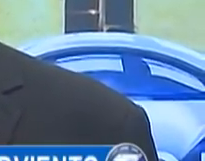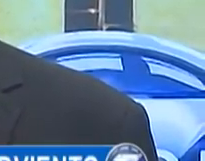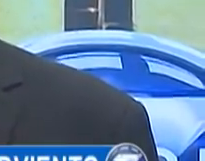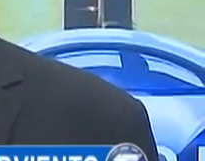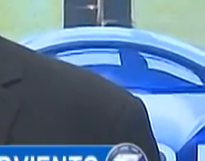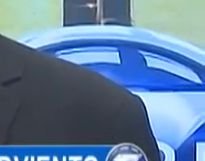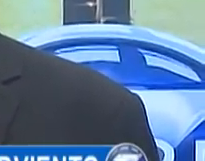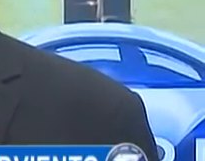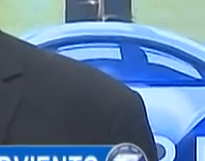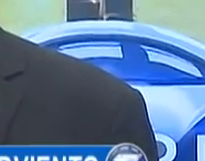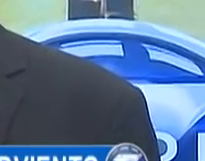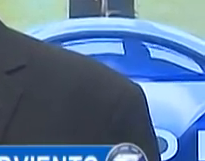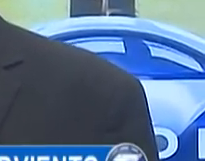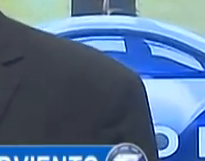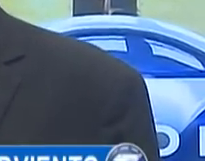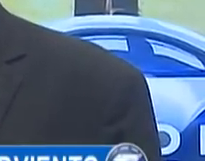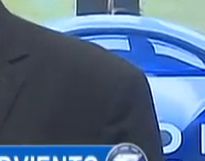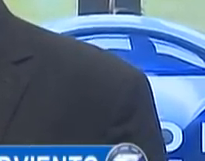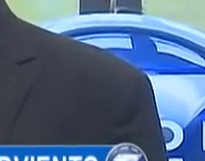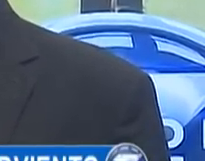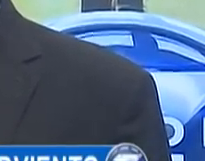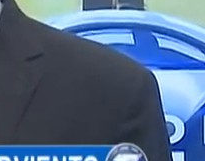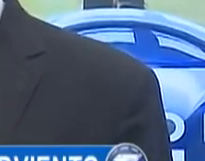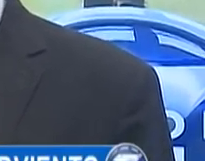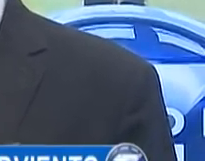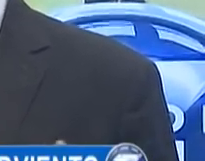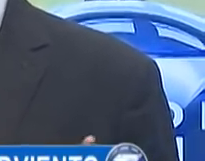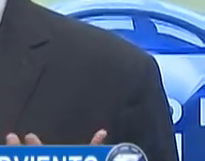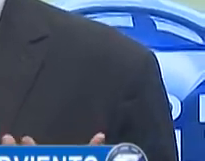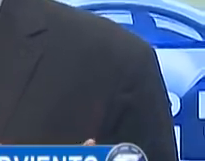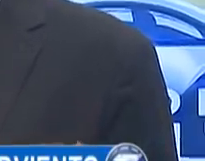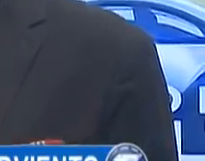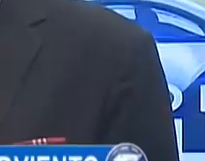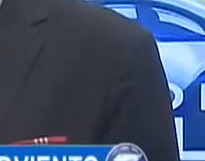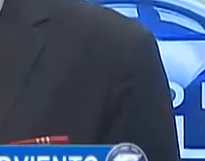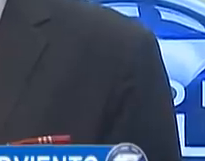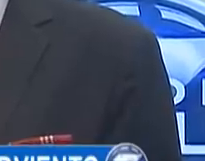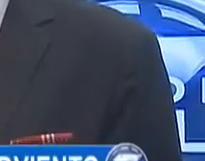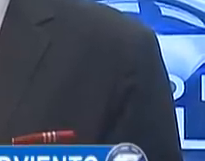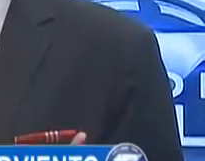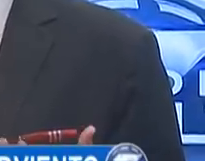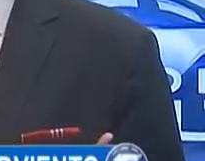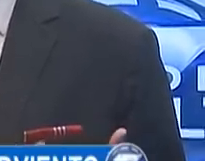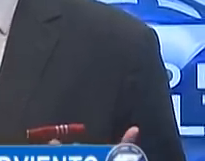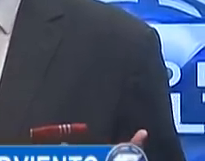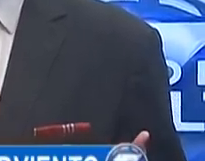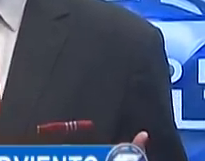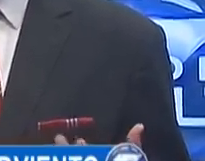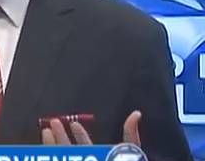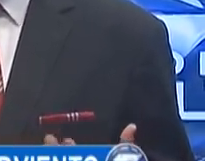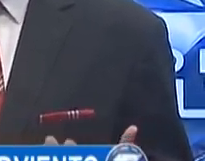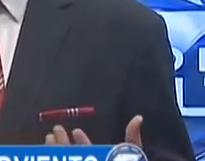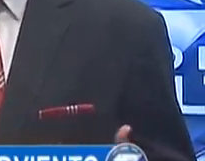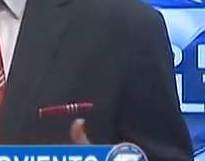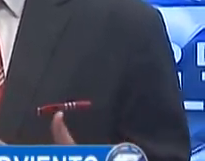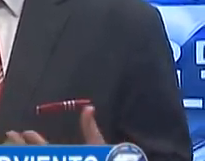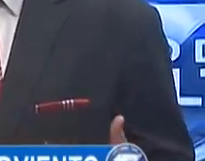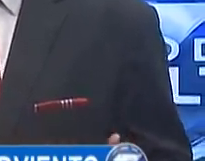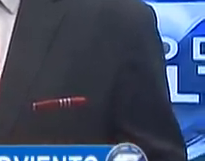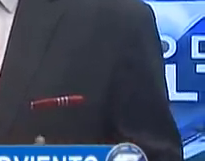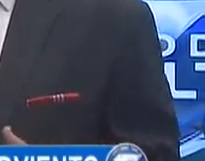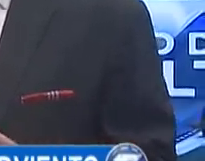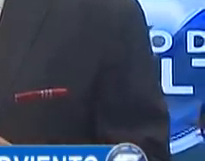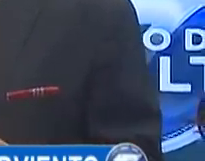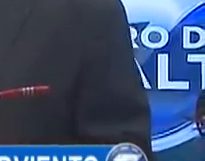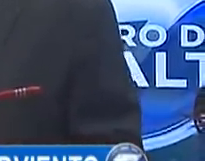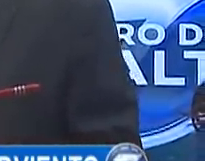familias guatemaltecas durante años este momento que pues normalmente se realiza en familia, pero que hoy, y como lo hemos hecho